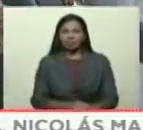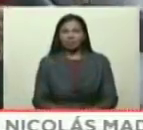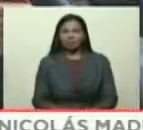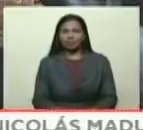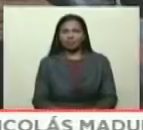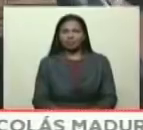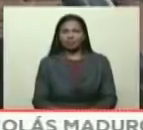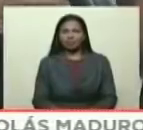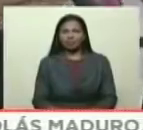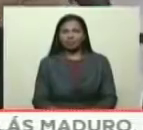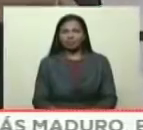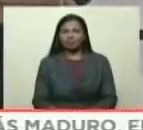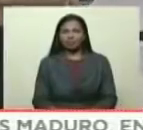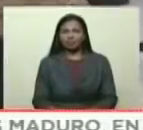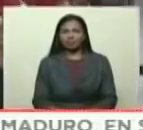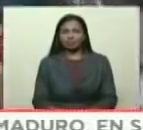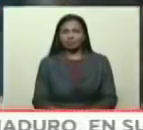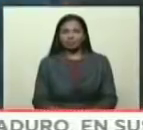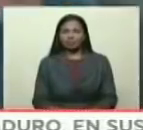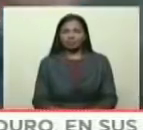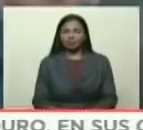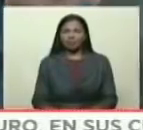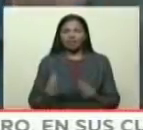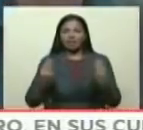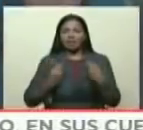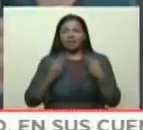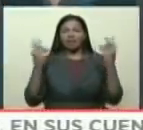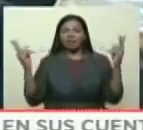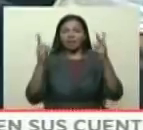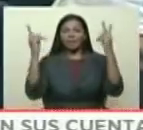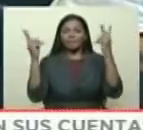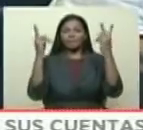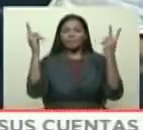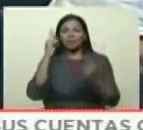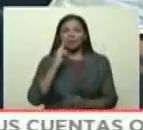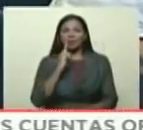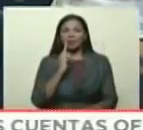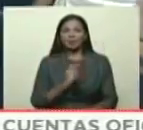Y de Bolívar. Viva Bolívar. Que viva Bolívar.